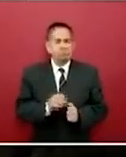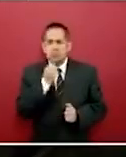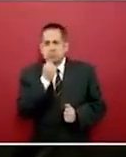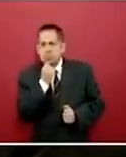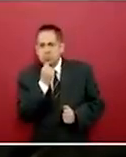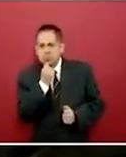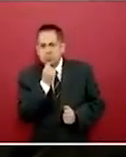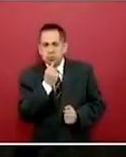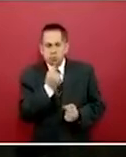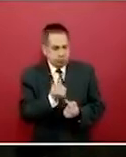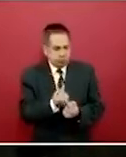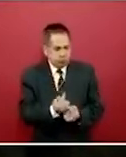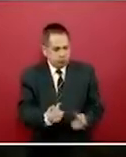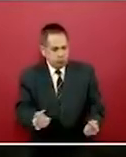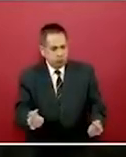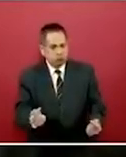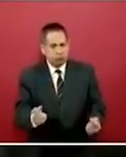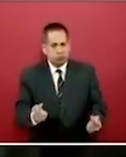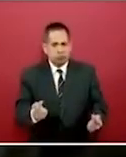niño